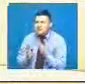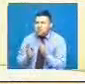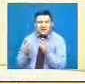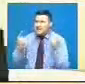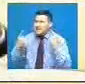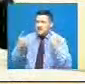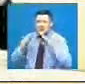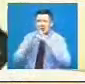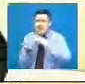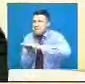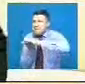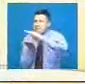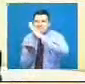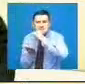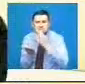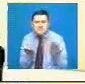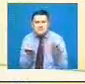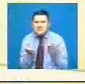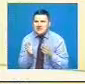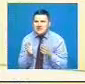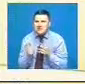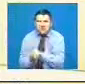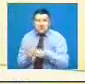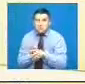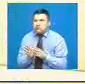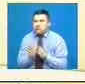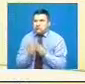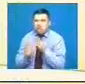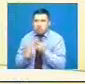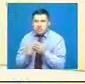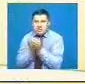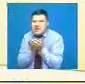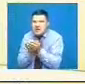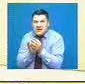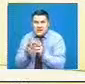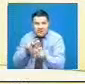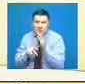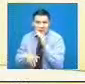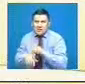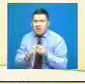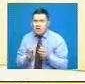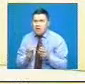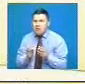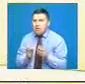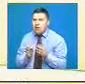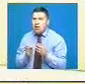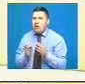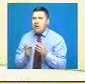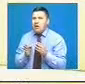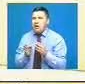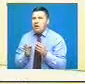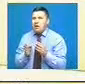el pavimento, ya no podemos ir a esa misma velocidad, pero eso no quiere decir que nos vamos a caer